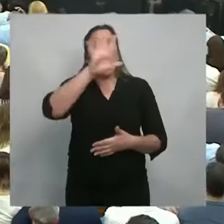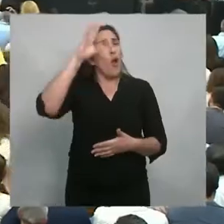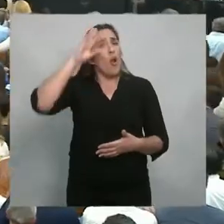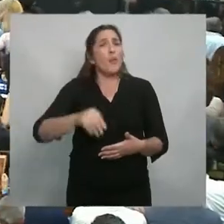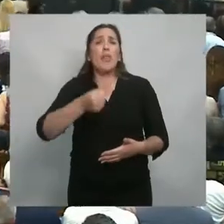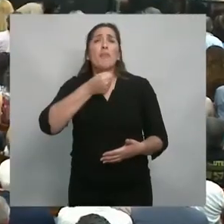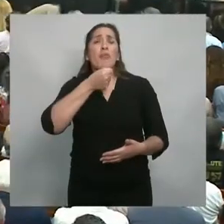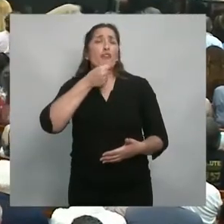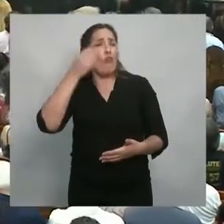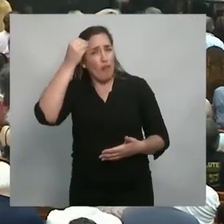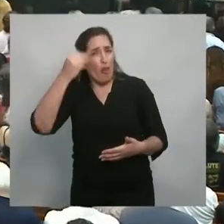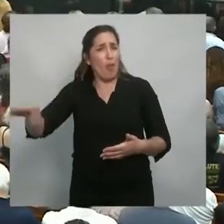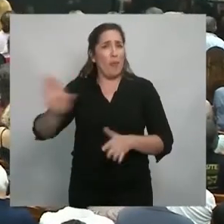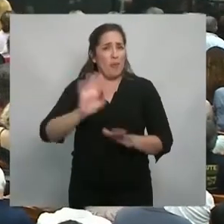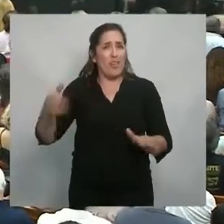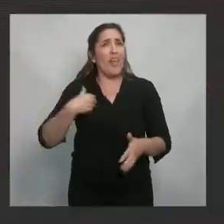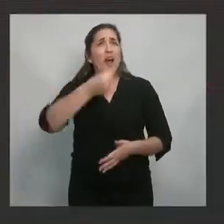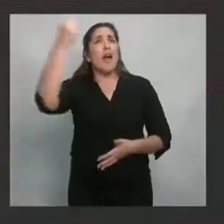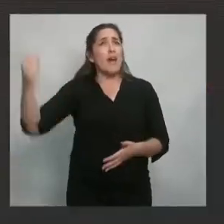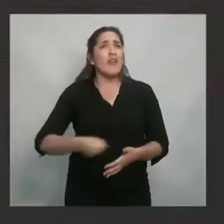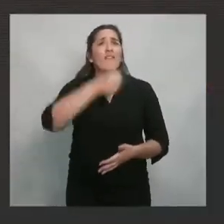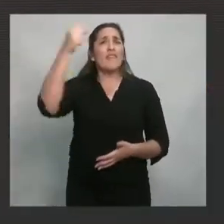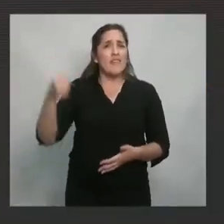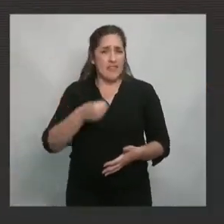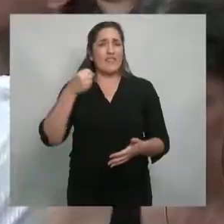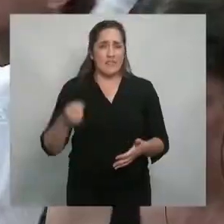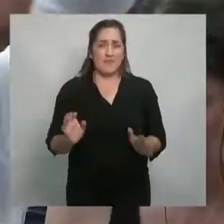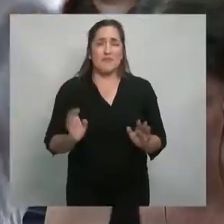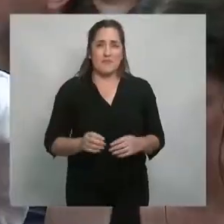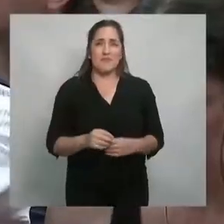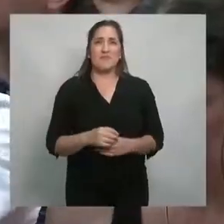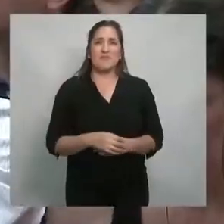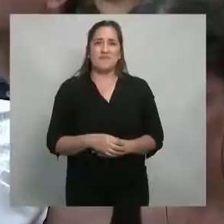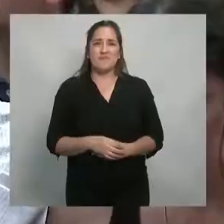está ahí también, además de la mano. Bueno.